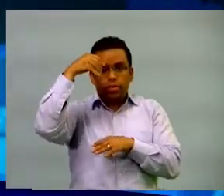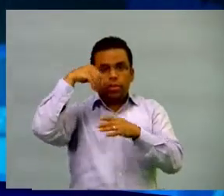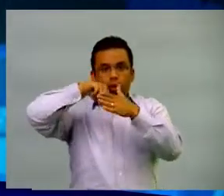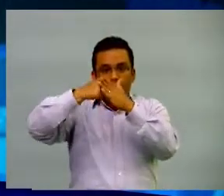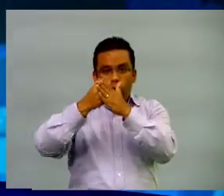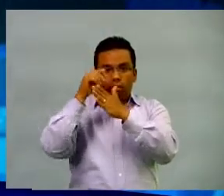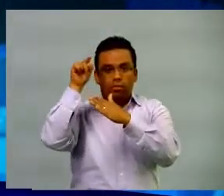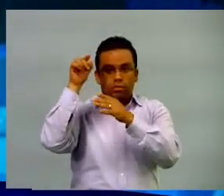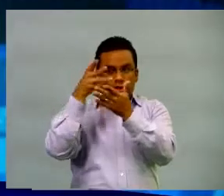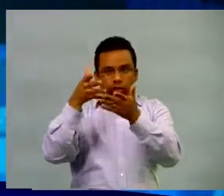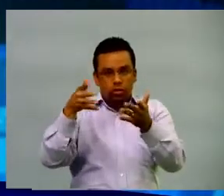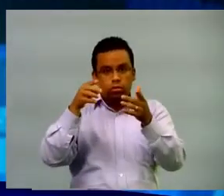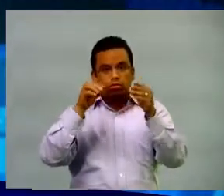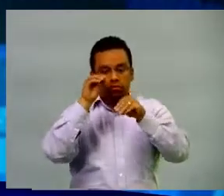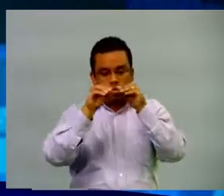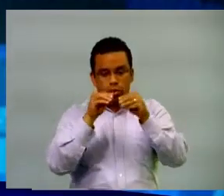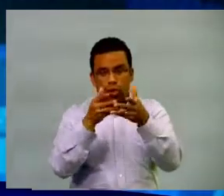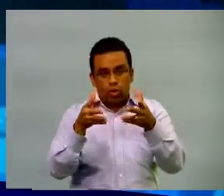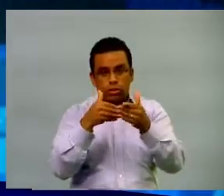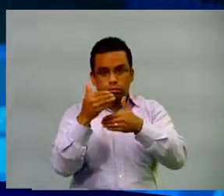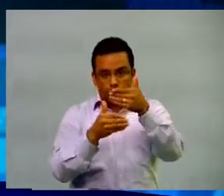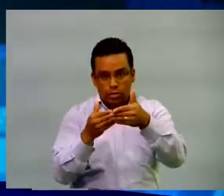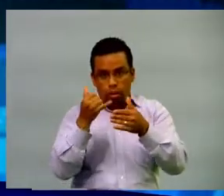objetos digitales y procesar,